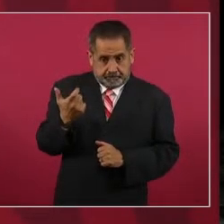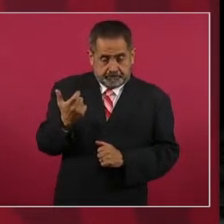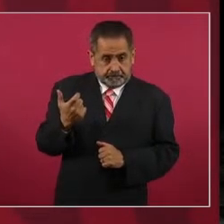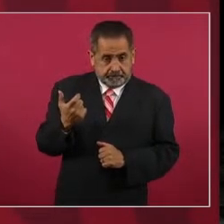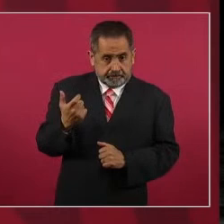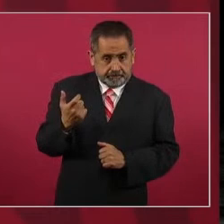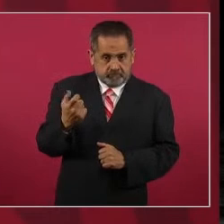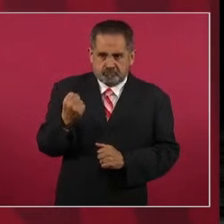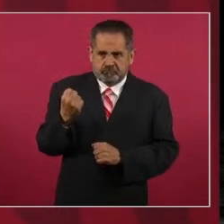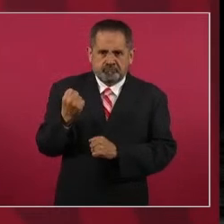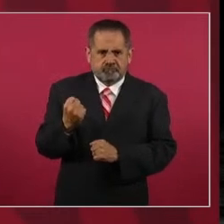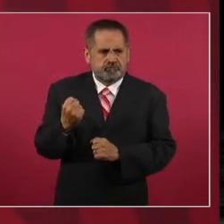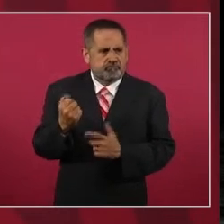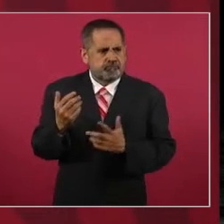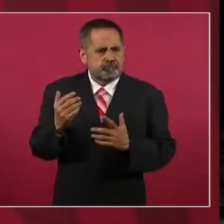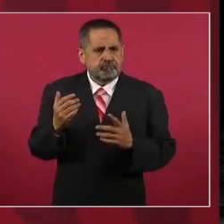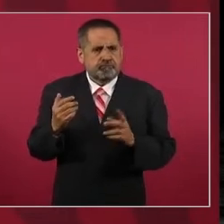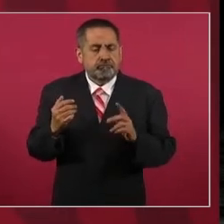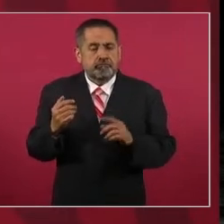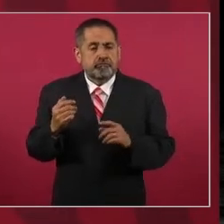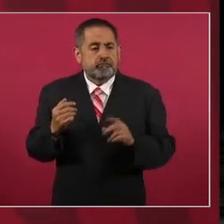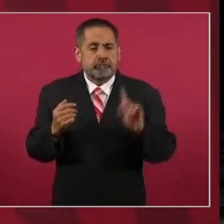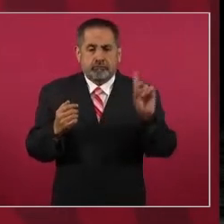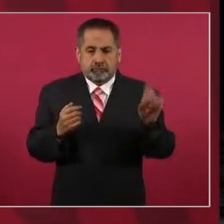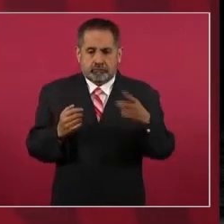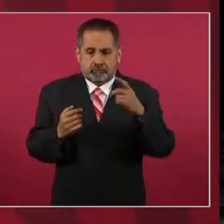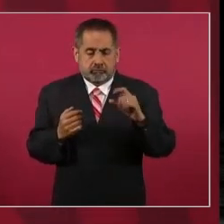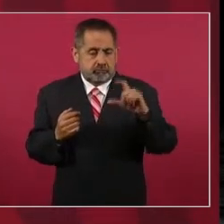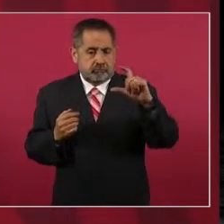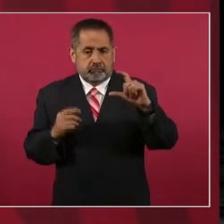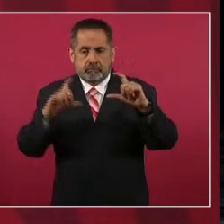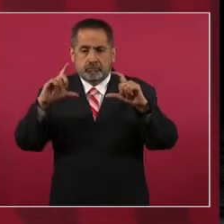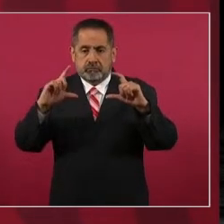es fuerte no se ha devaluado